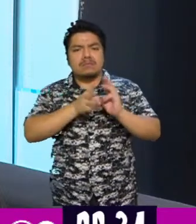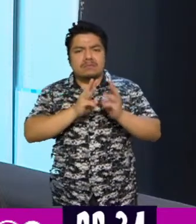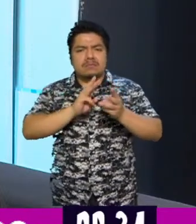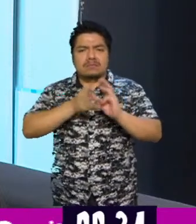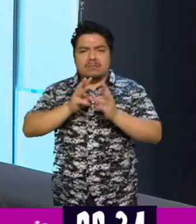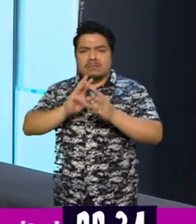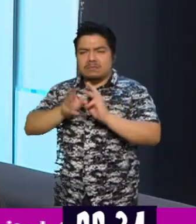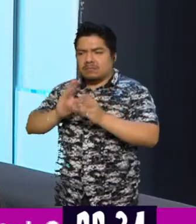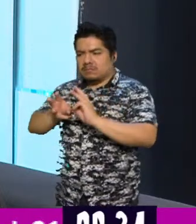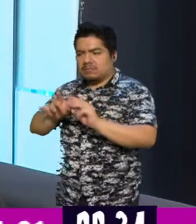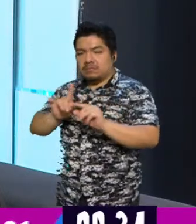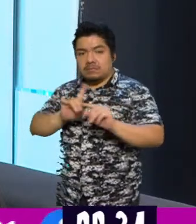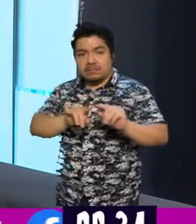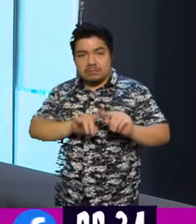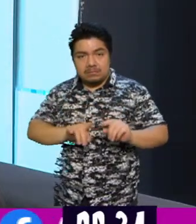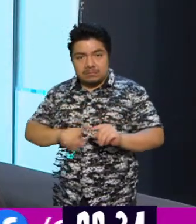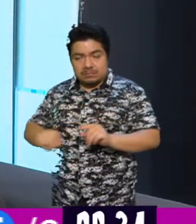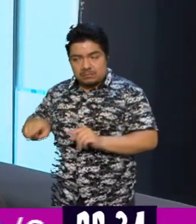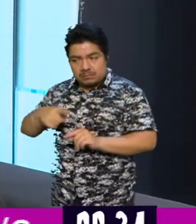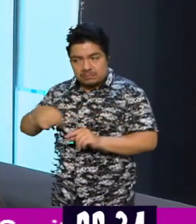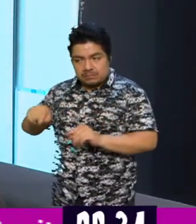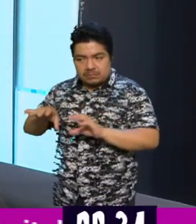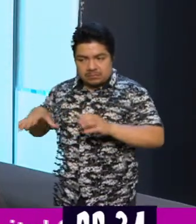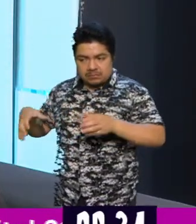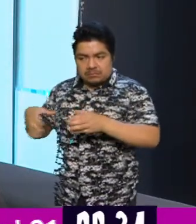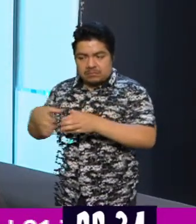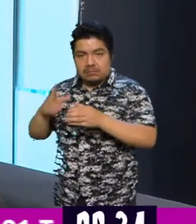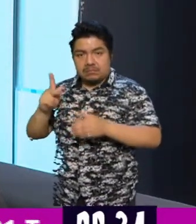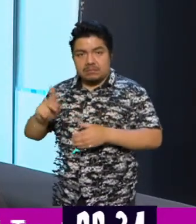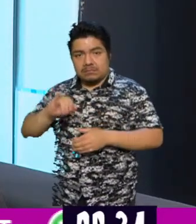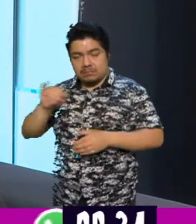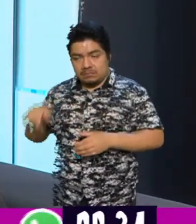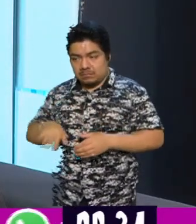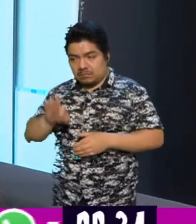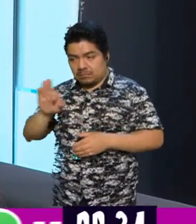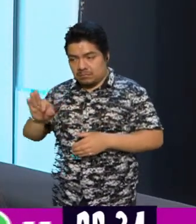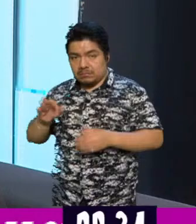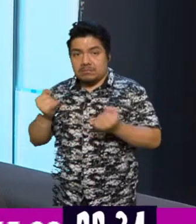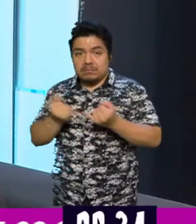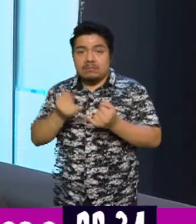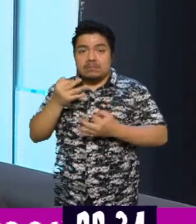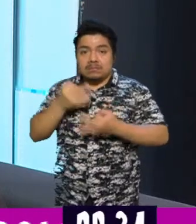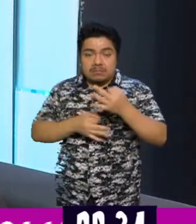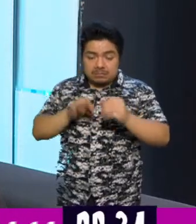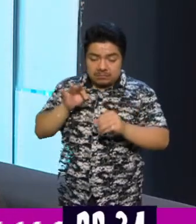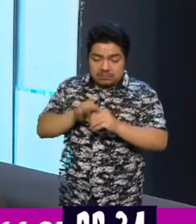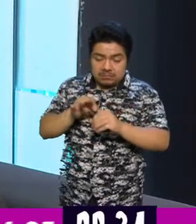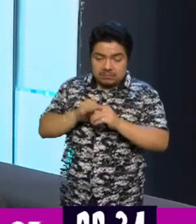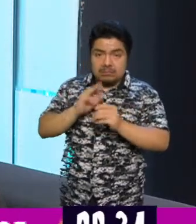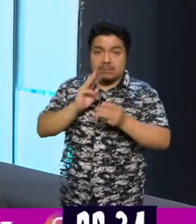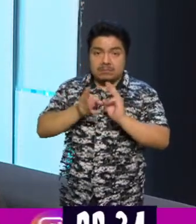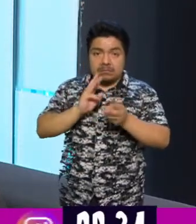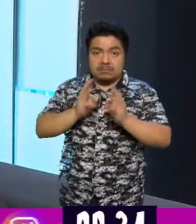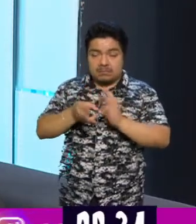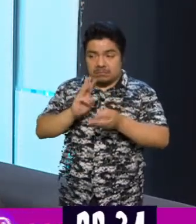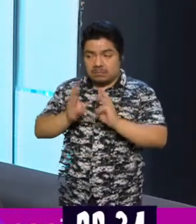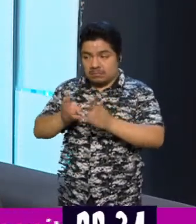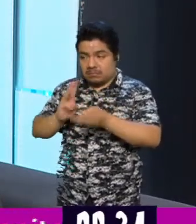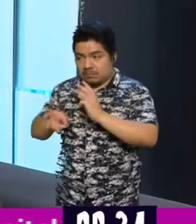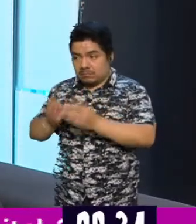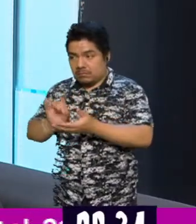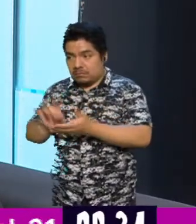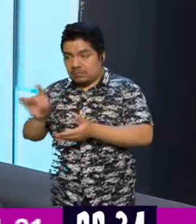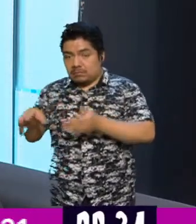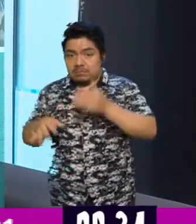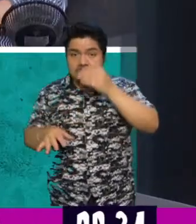a integrantes del Poder Judicial, del Tribunal Electoral del Poder Judicial. ¿Pero cómo tratan esos temas por